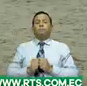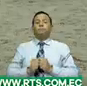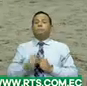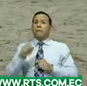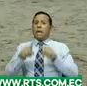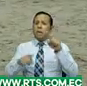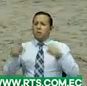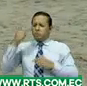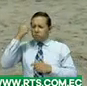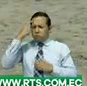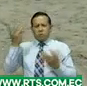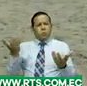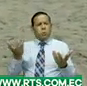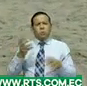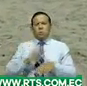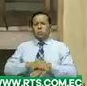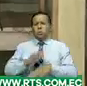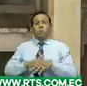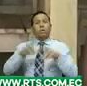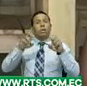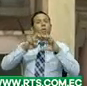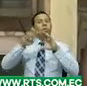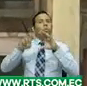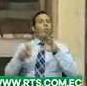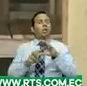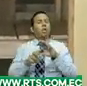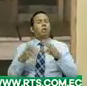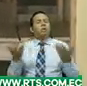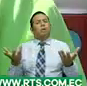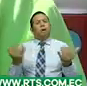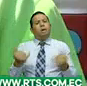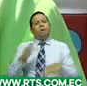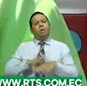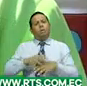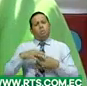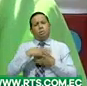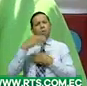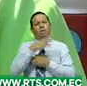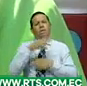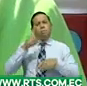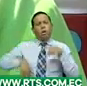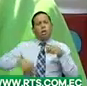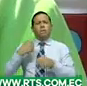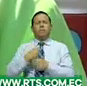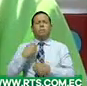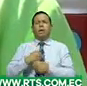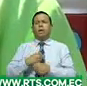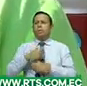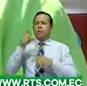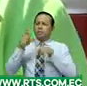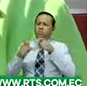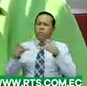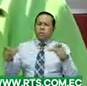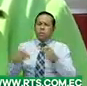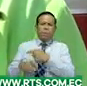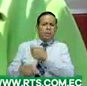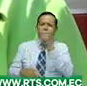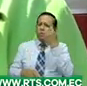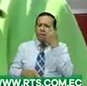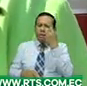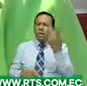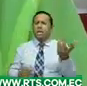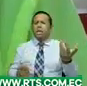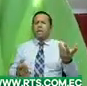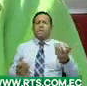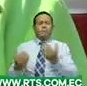que debido a la pandemia el impacto económico aún nos golpea. Hay muchas personas que no entienden, no comprenden, oye, eso es una